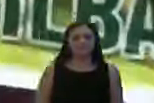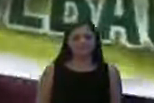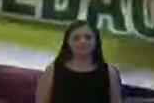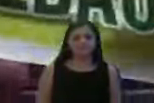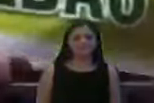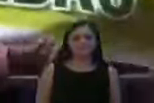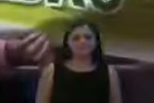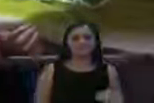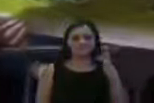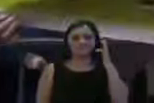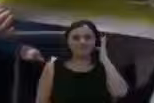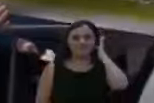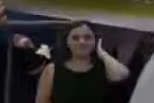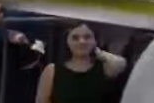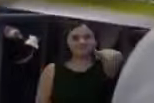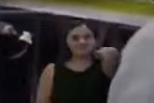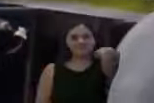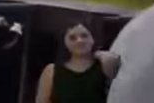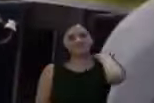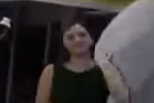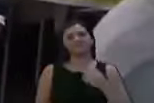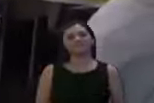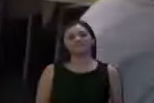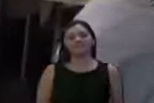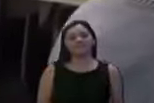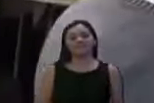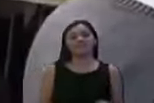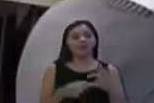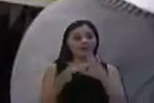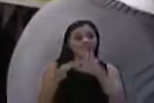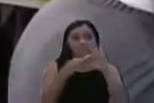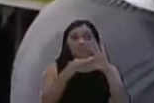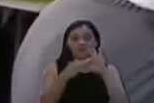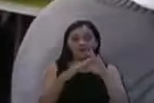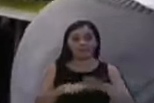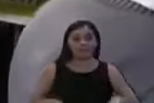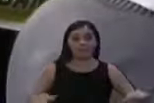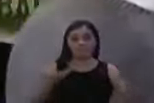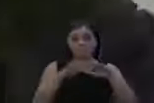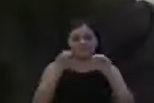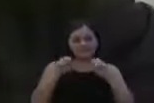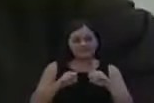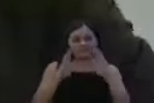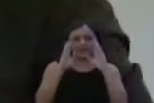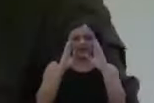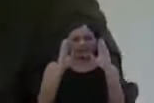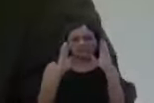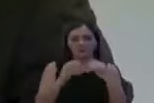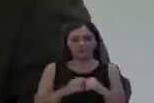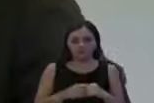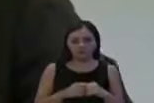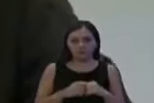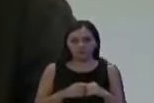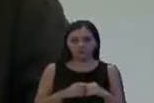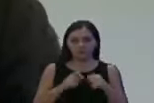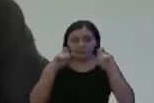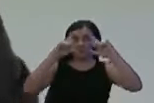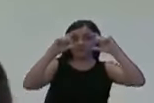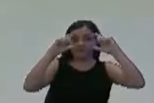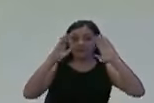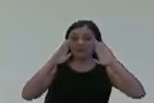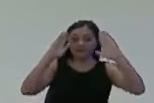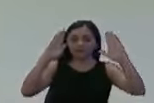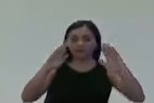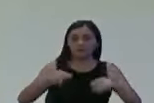compatriotas compas queridos a estar atentos depende de ustedes